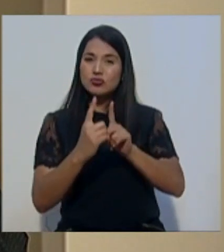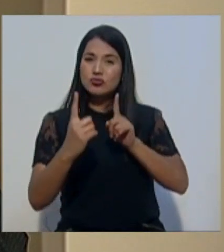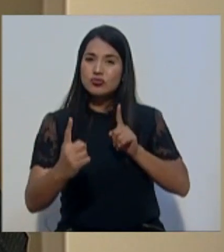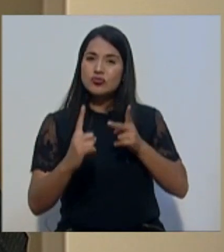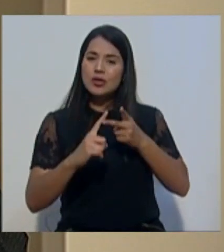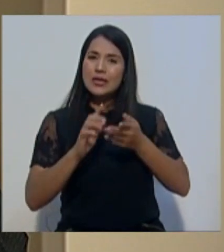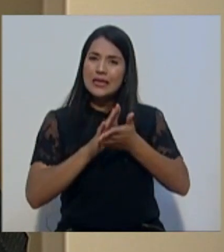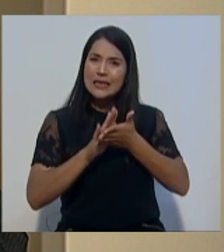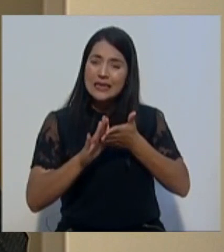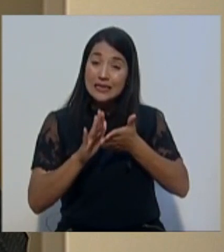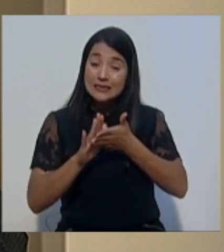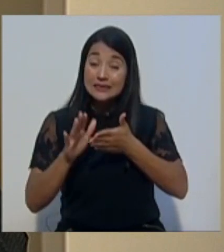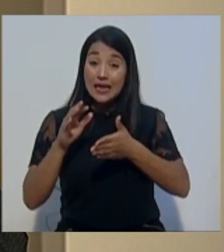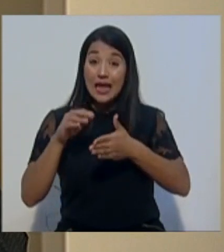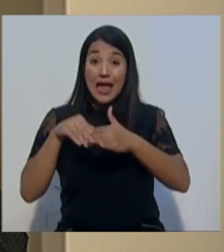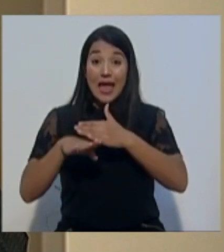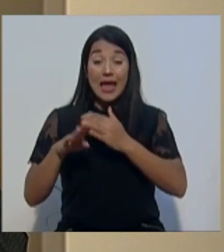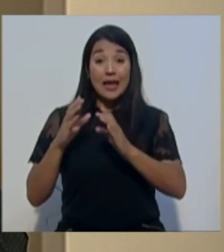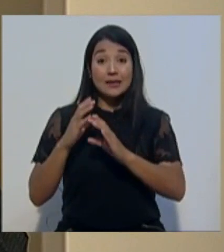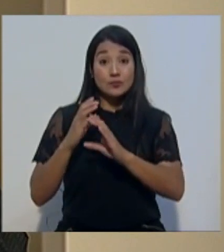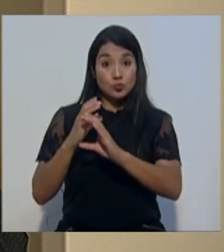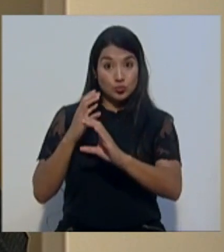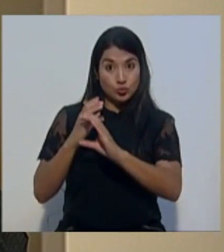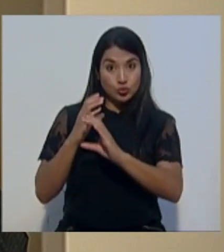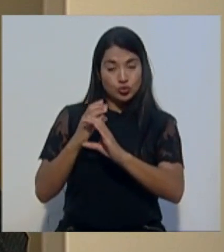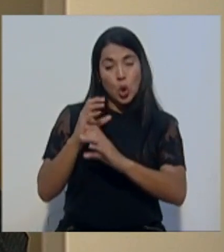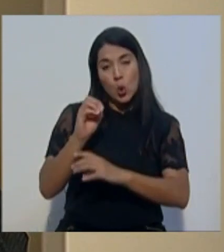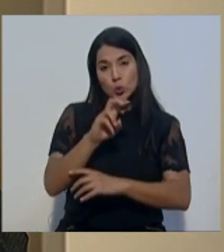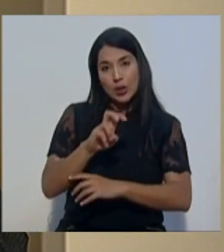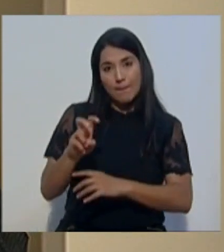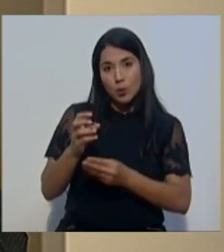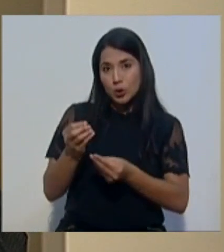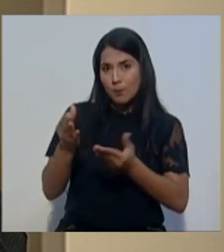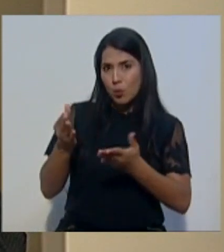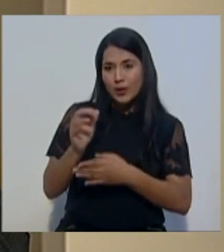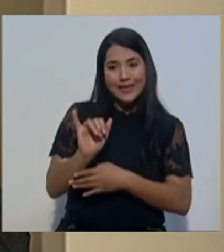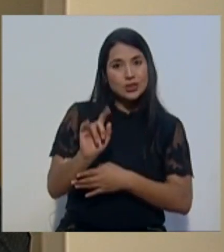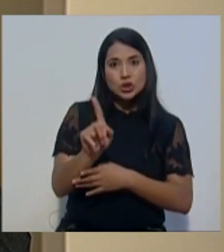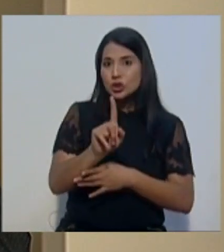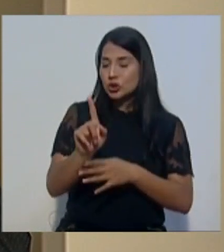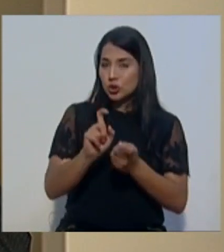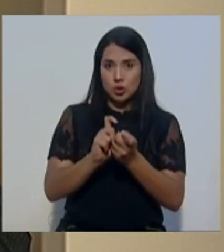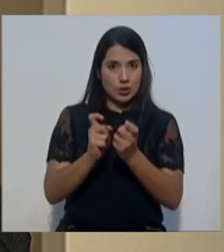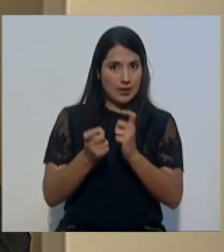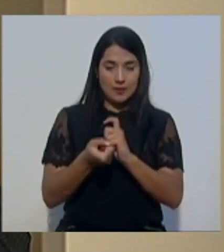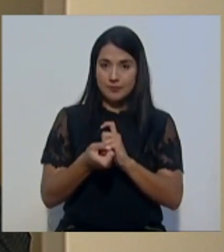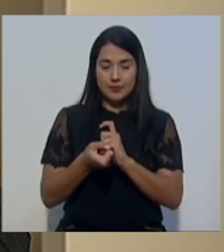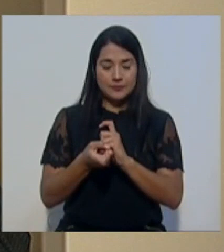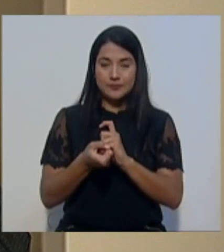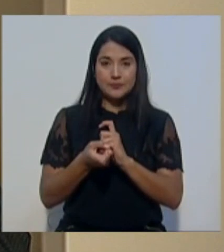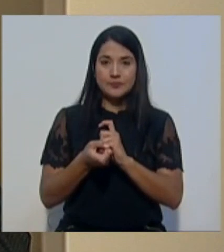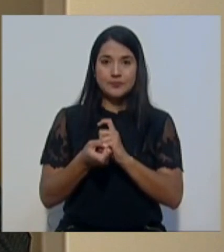aseo dentro de las unidades de transporte público no están cambiando ni han cambiado.